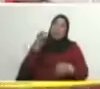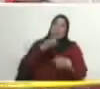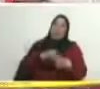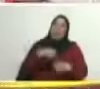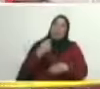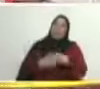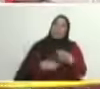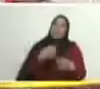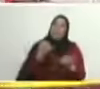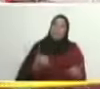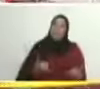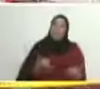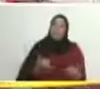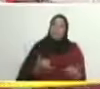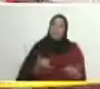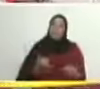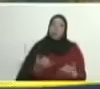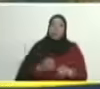poco.